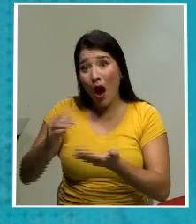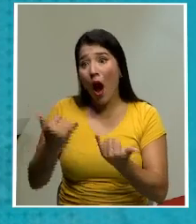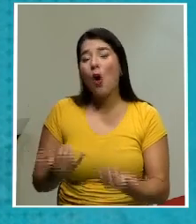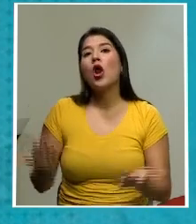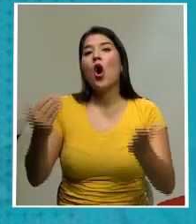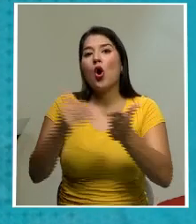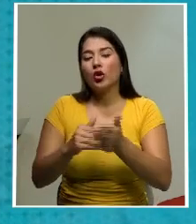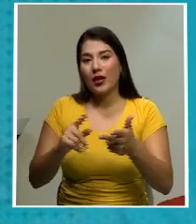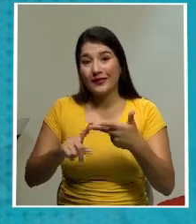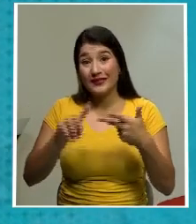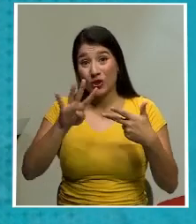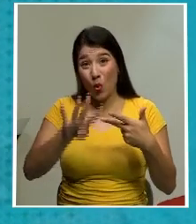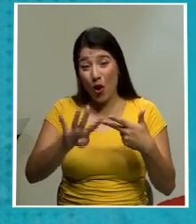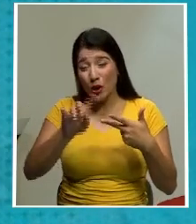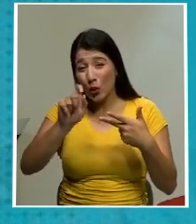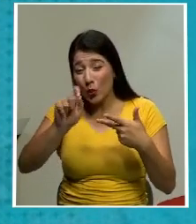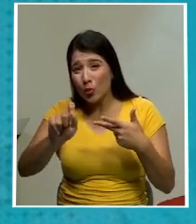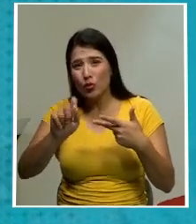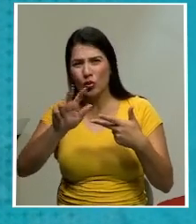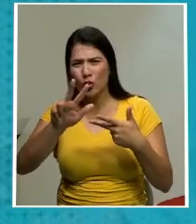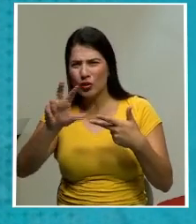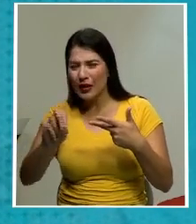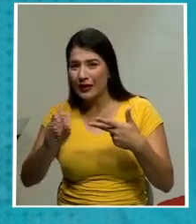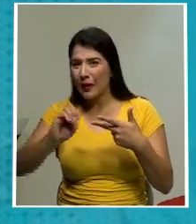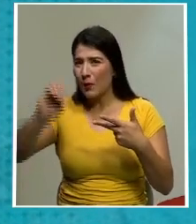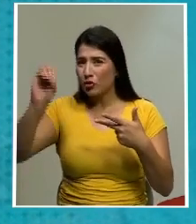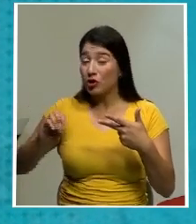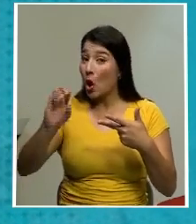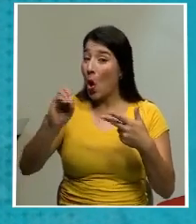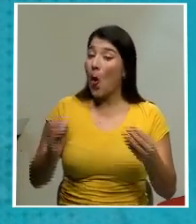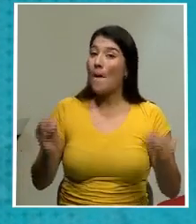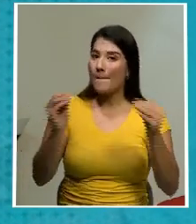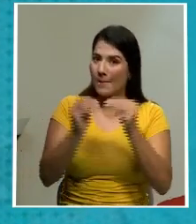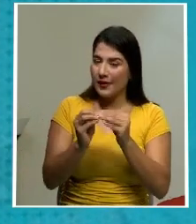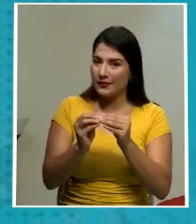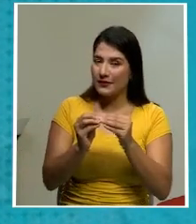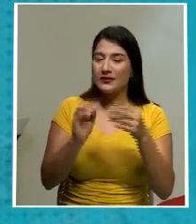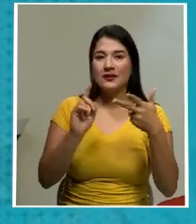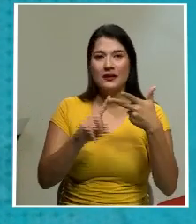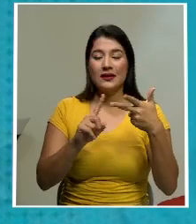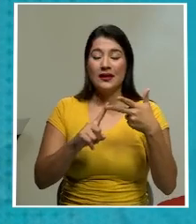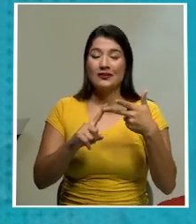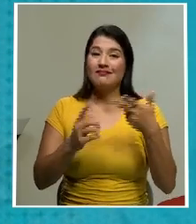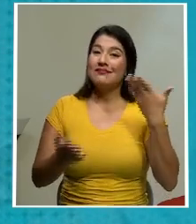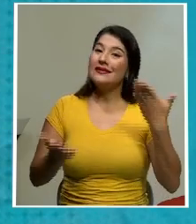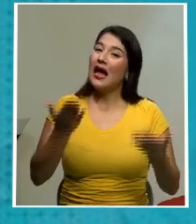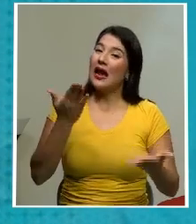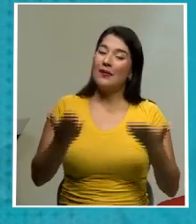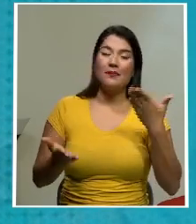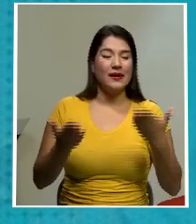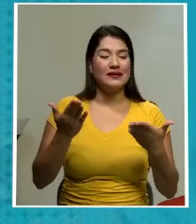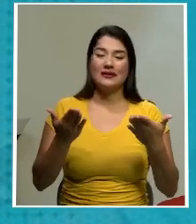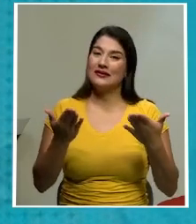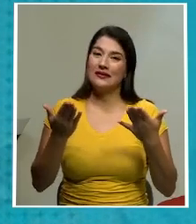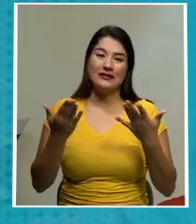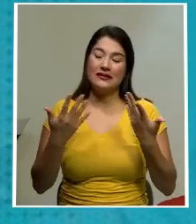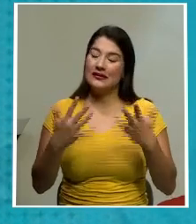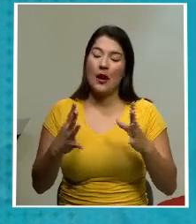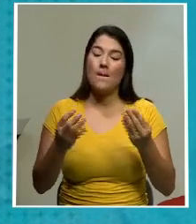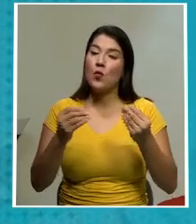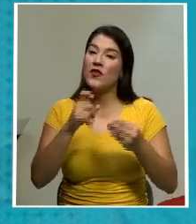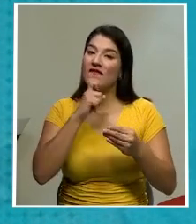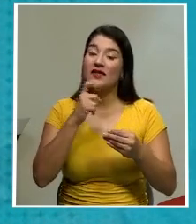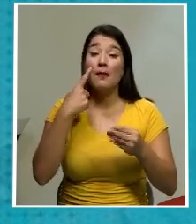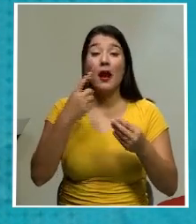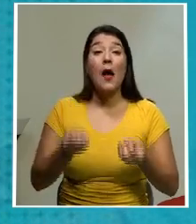4% adicional o más podría ser probablemente ya la gota que derrame el vaso para muchas